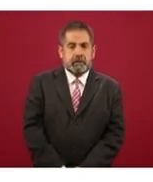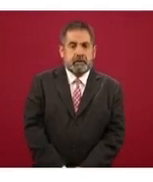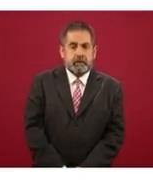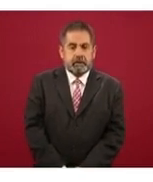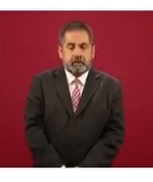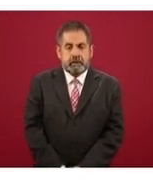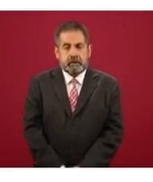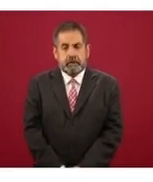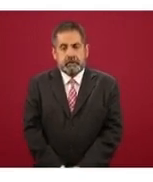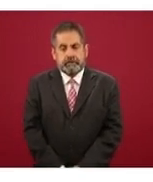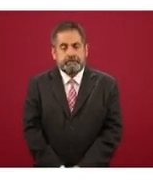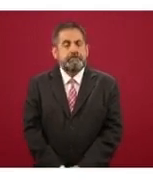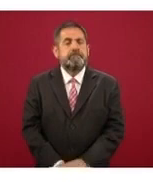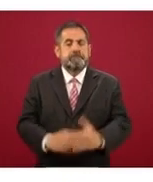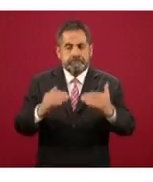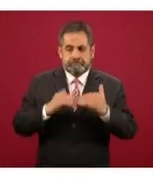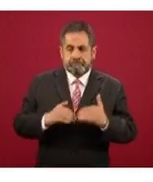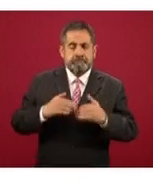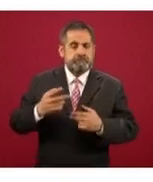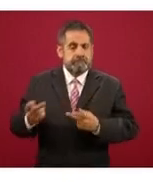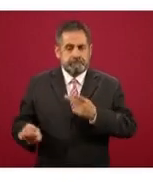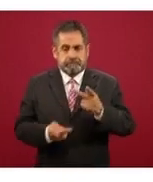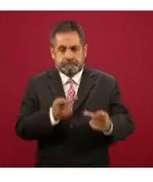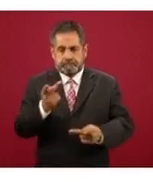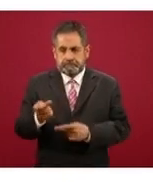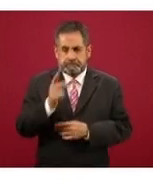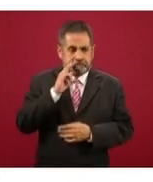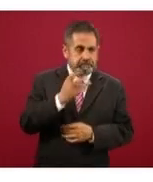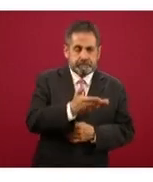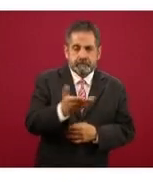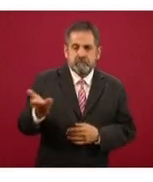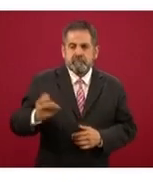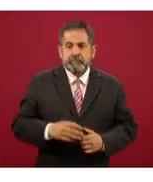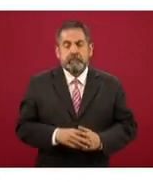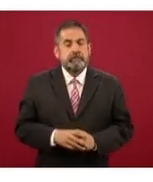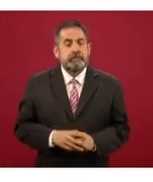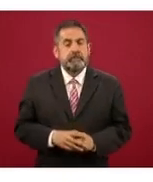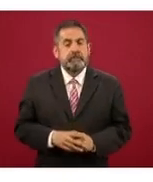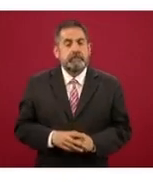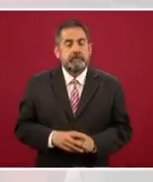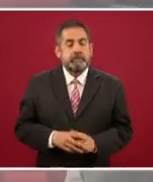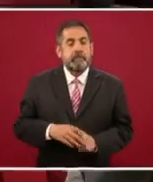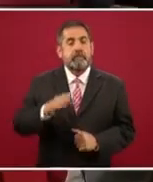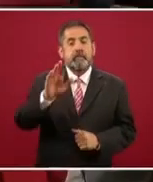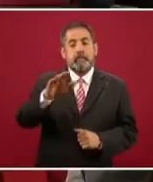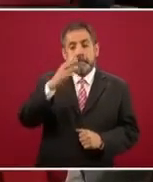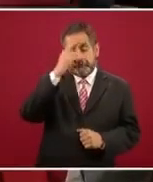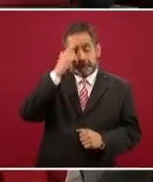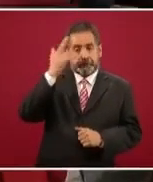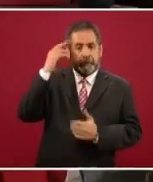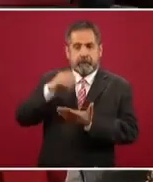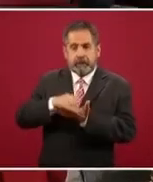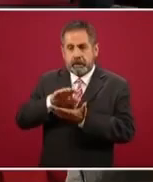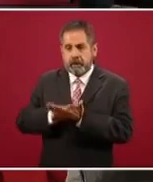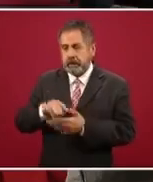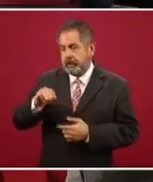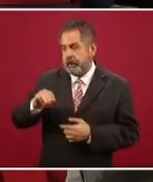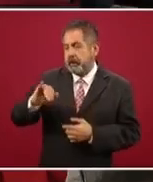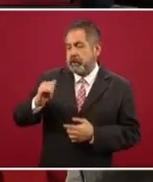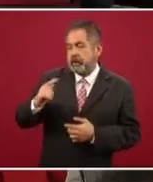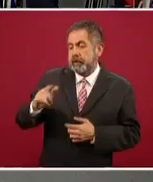Bueno, abrimos para preguntas y respuestas. Ah, quedó apuntado Miguel Reyes